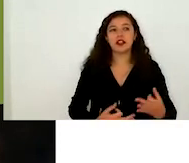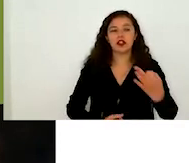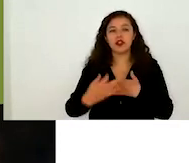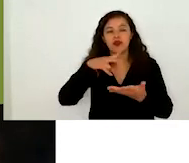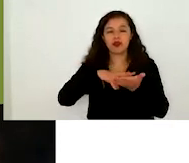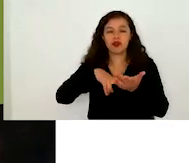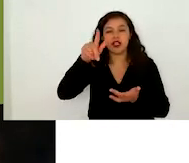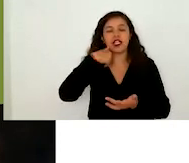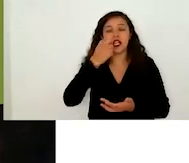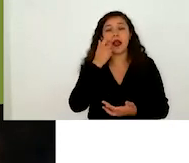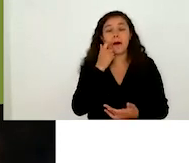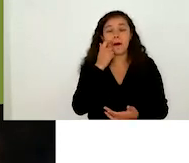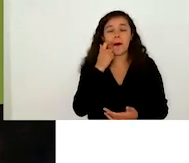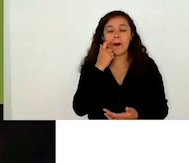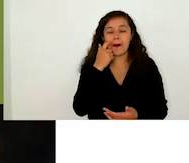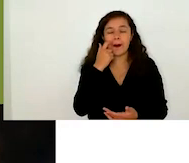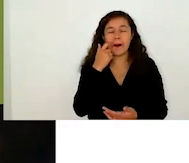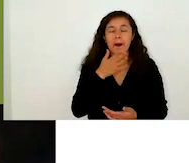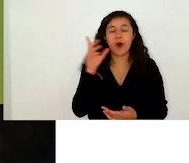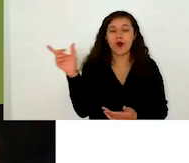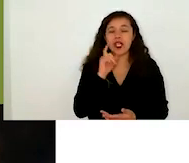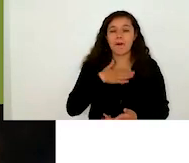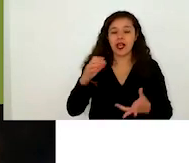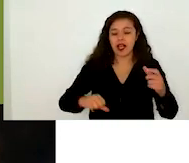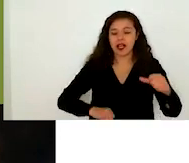cuando realizó una actividad